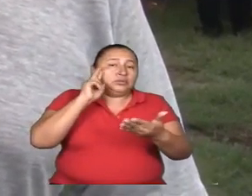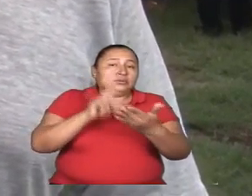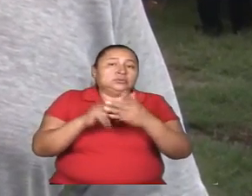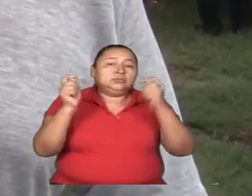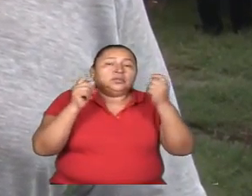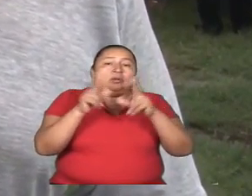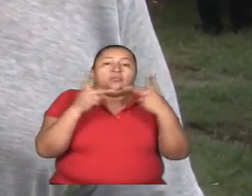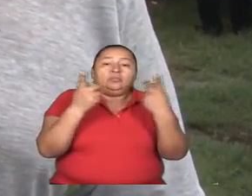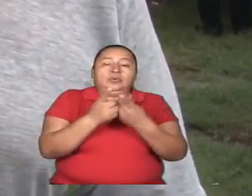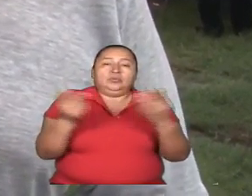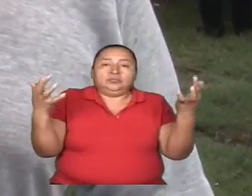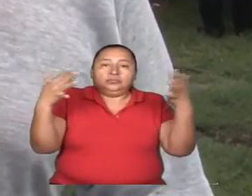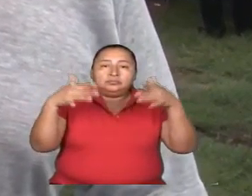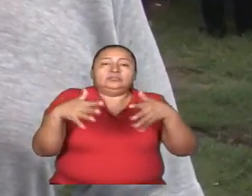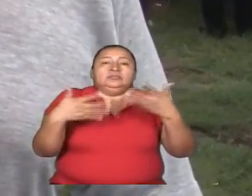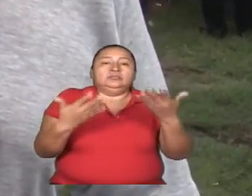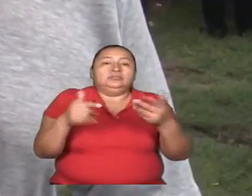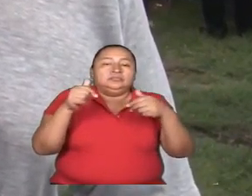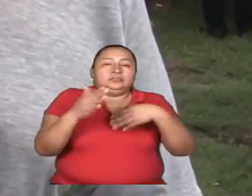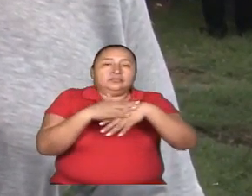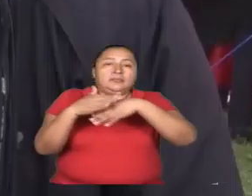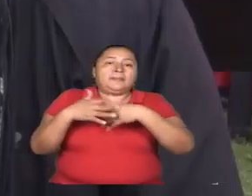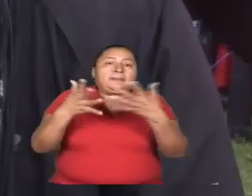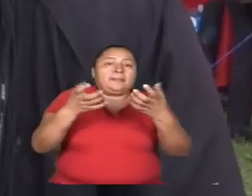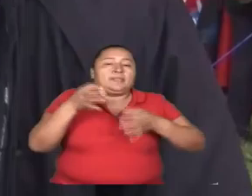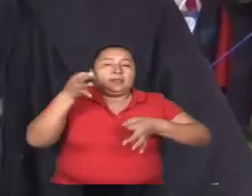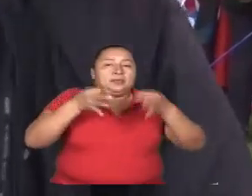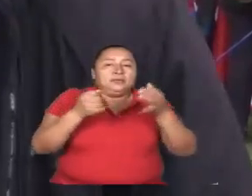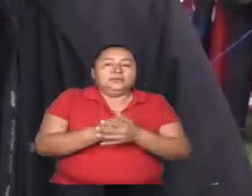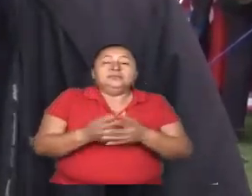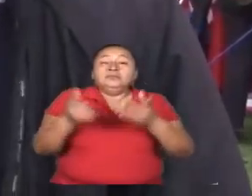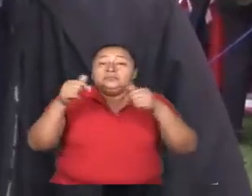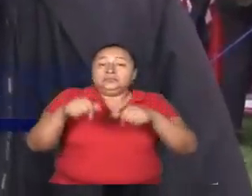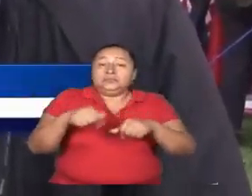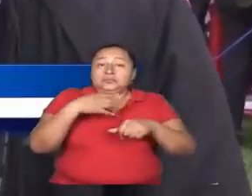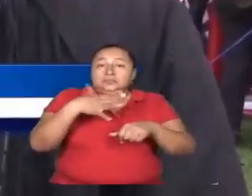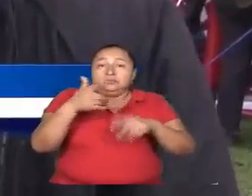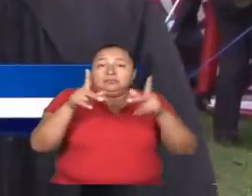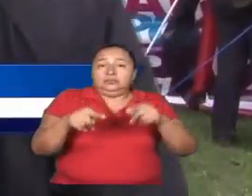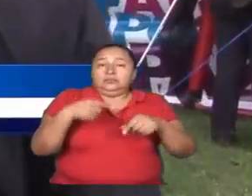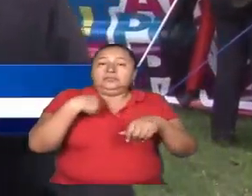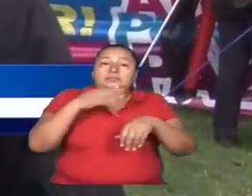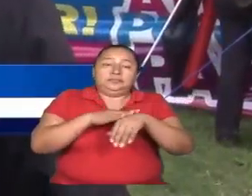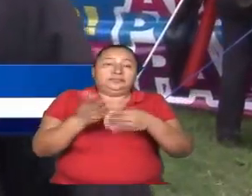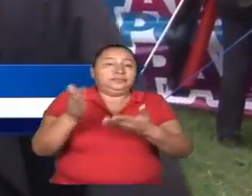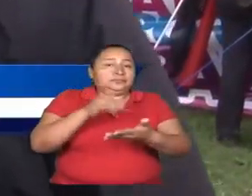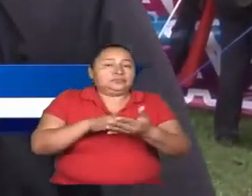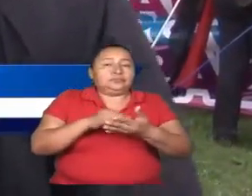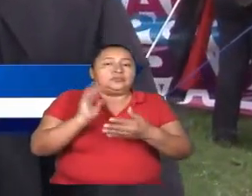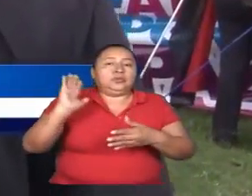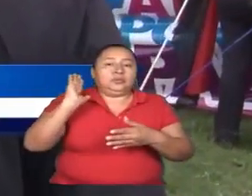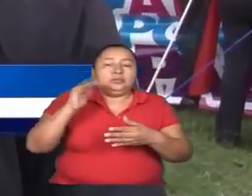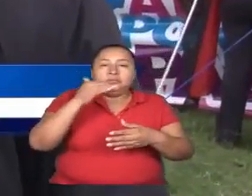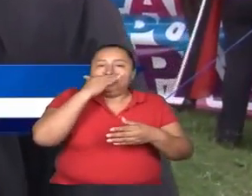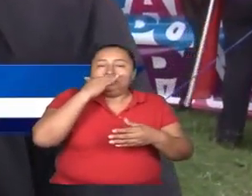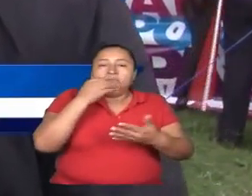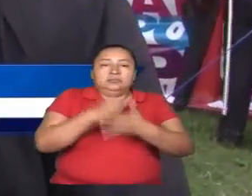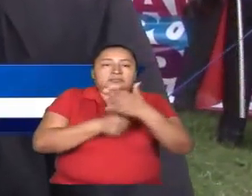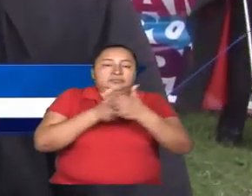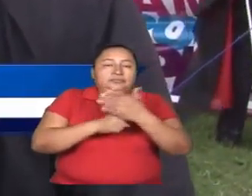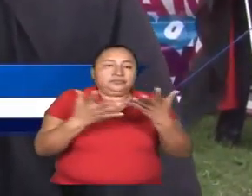pueblo se hace presente también pidiendo justicia. En estos tiempos de renovación, de compromiso sandinista por la lucha por